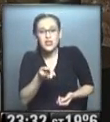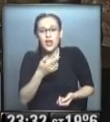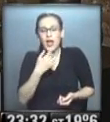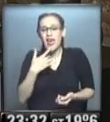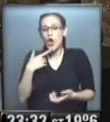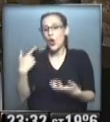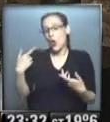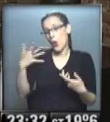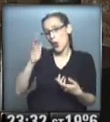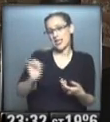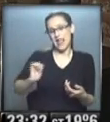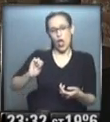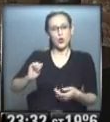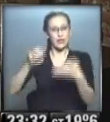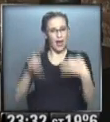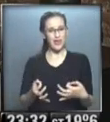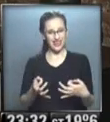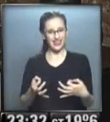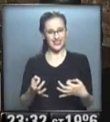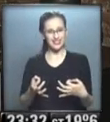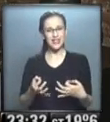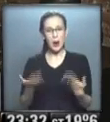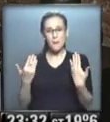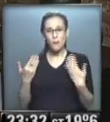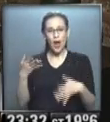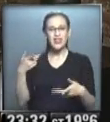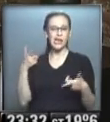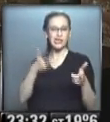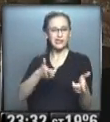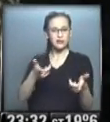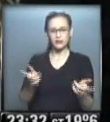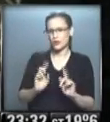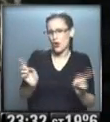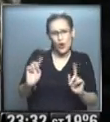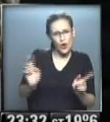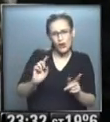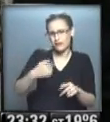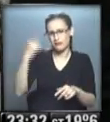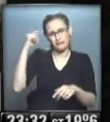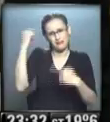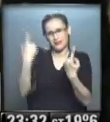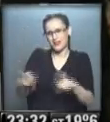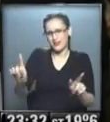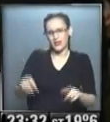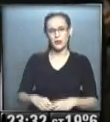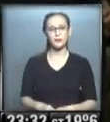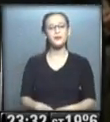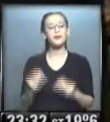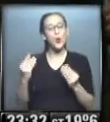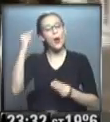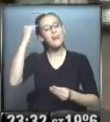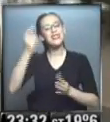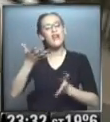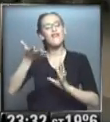que el golpe de Estado era válido, que era legítimo, que era inevitable, es algo que no compartimos. ¿Cómo se imagina ese proceso de